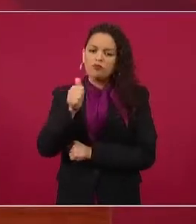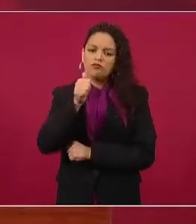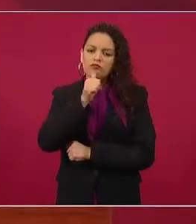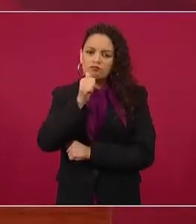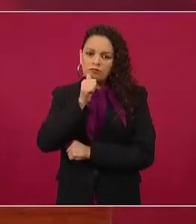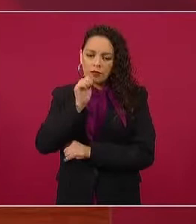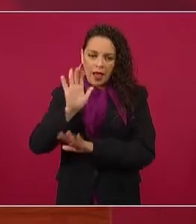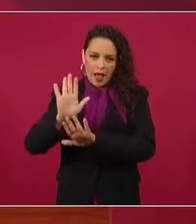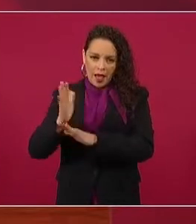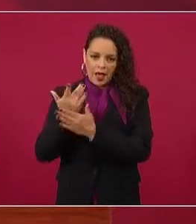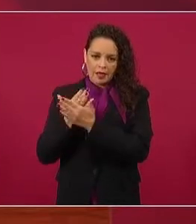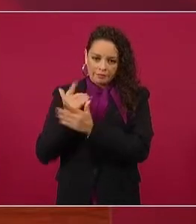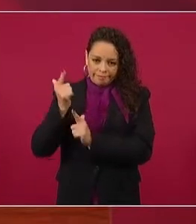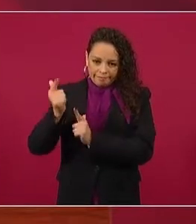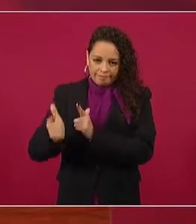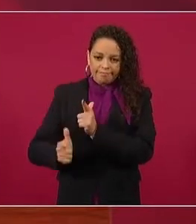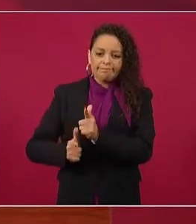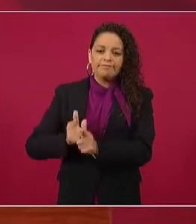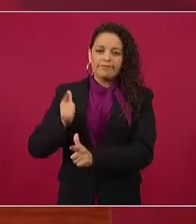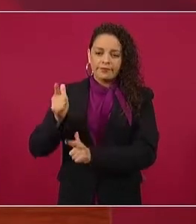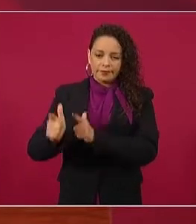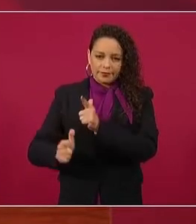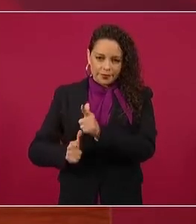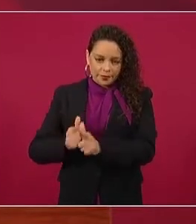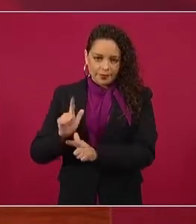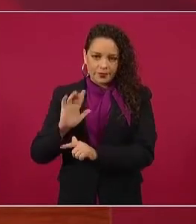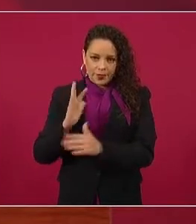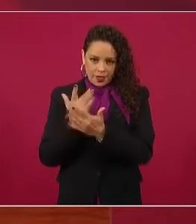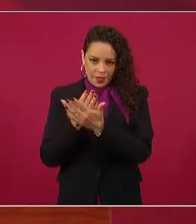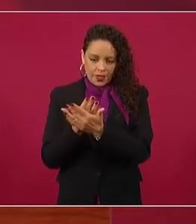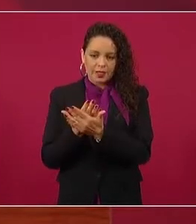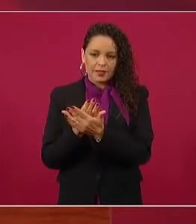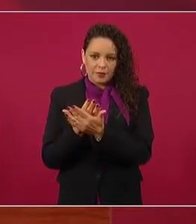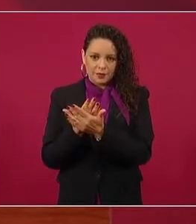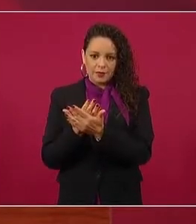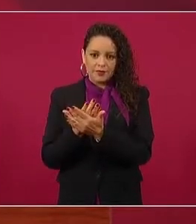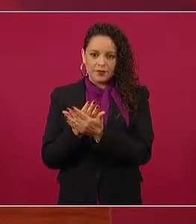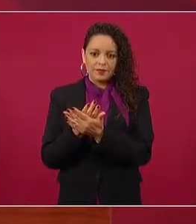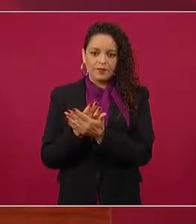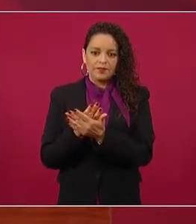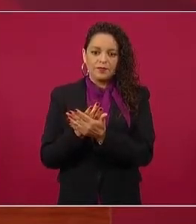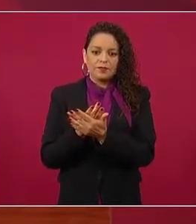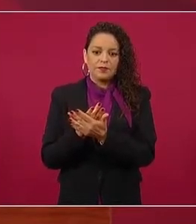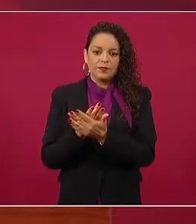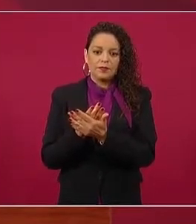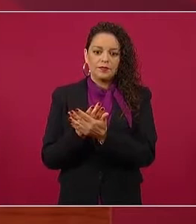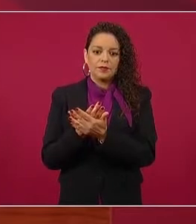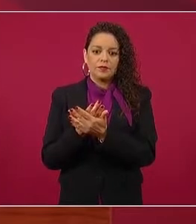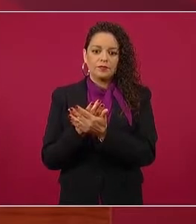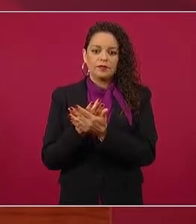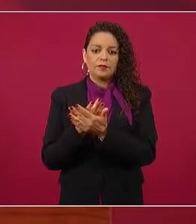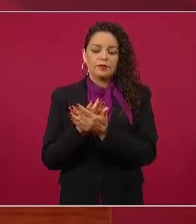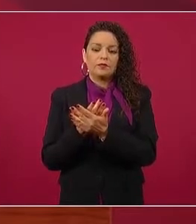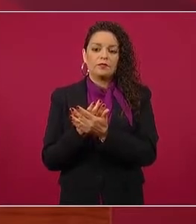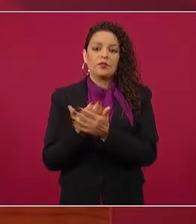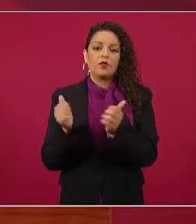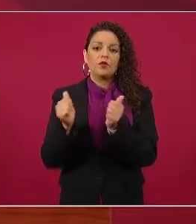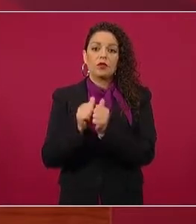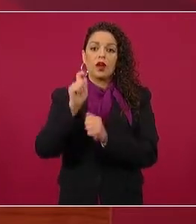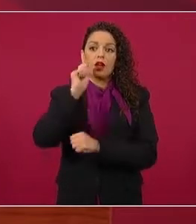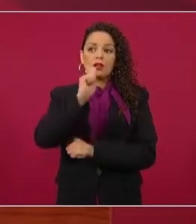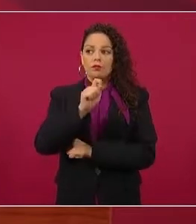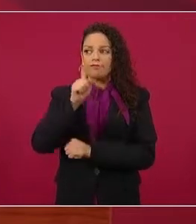todavía estamos, digamos, en la parte precisamente con la Secretaría de